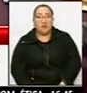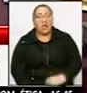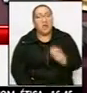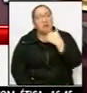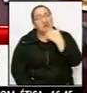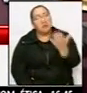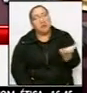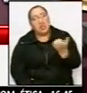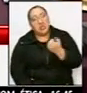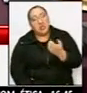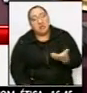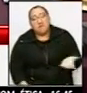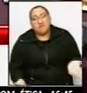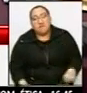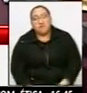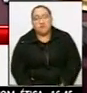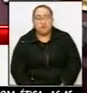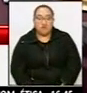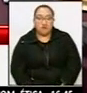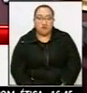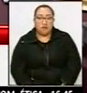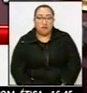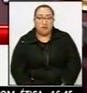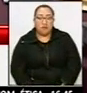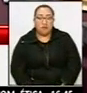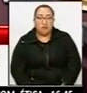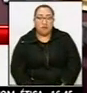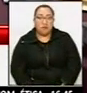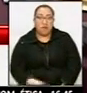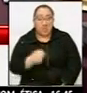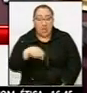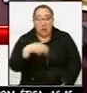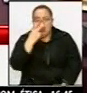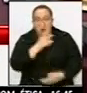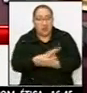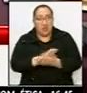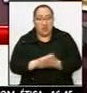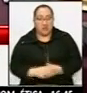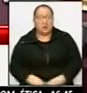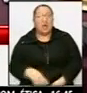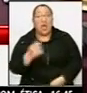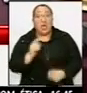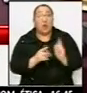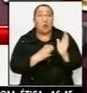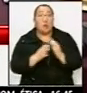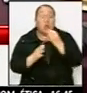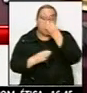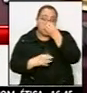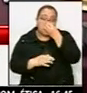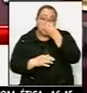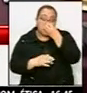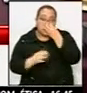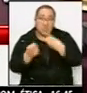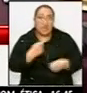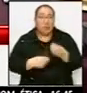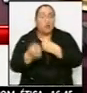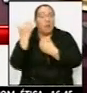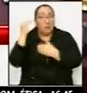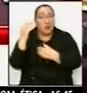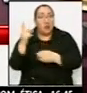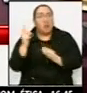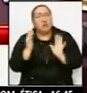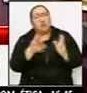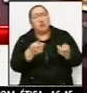y subvenciona a las grandes ciudades, y acá no vemos un plan. Hay planes de negocios de Piura que están paralizados